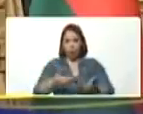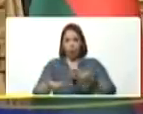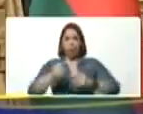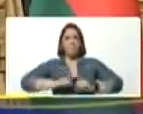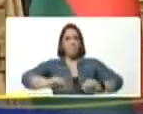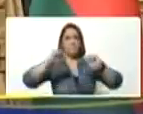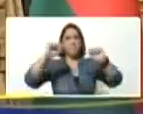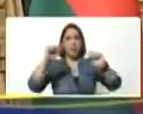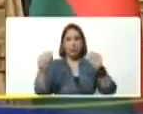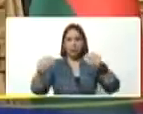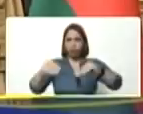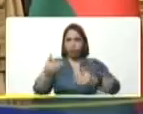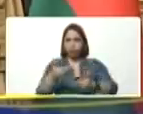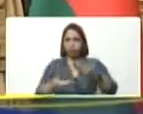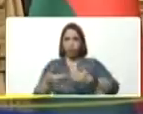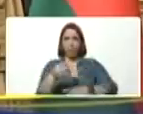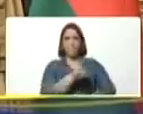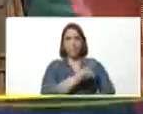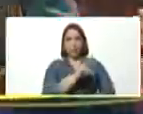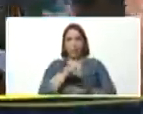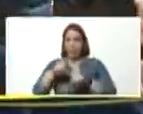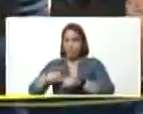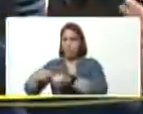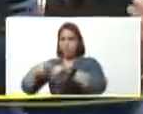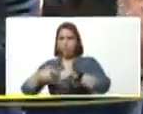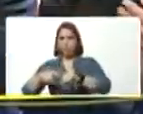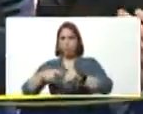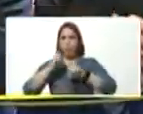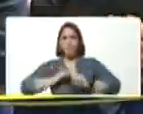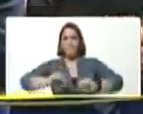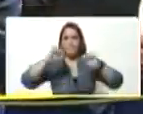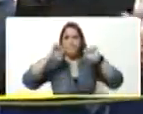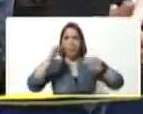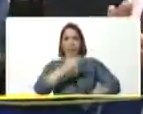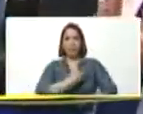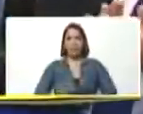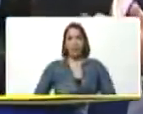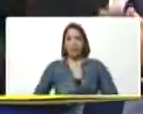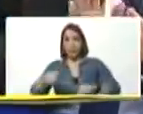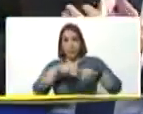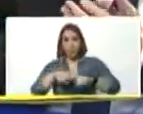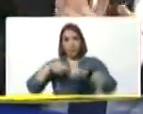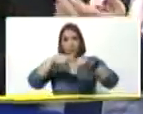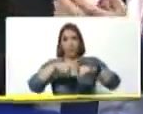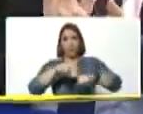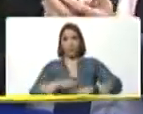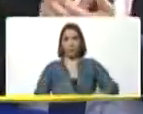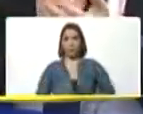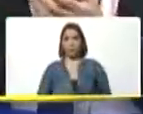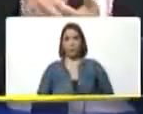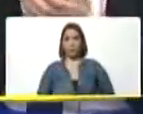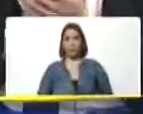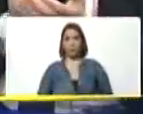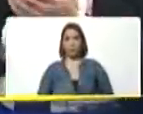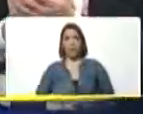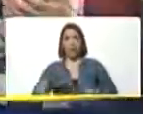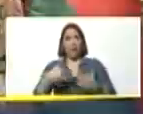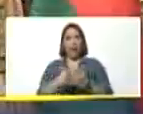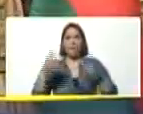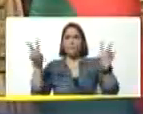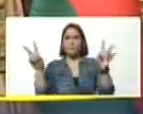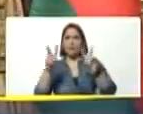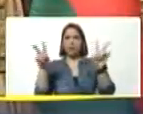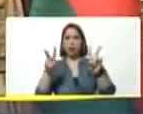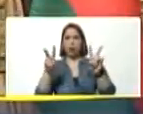viva la cooperación de Venezuela y Belarús! ¡Que viva el presidente Alexander Lukashenko! ¡Hasta la